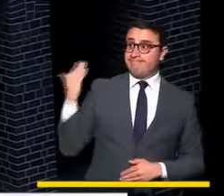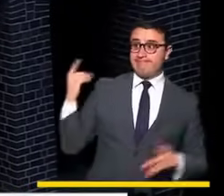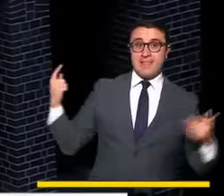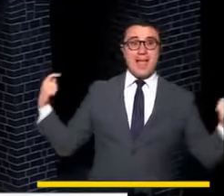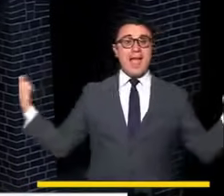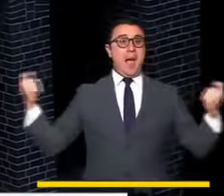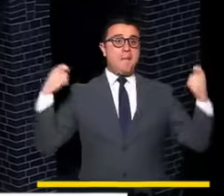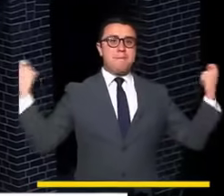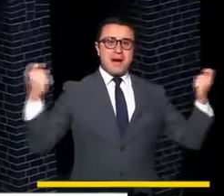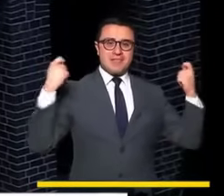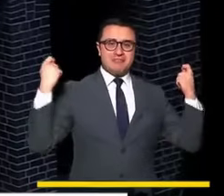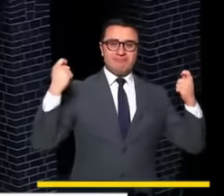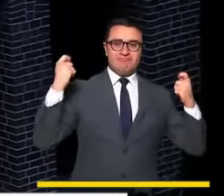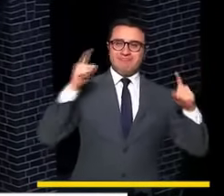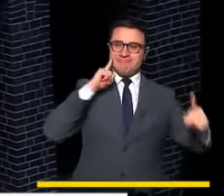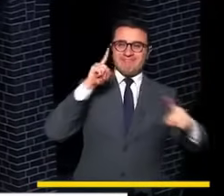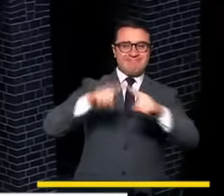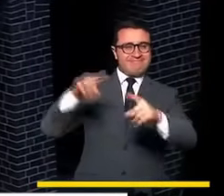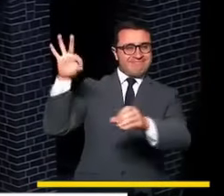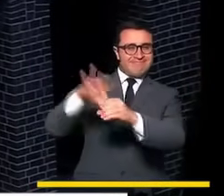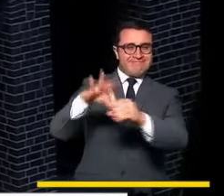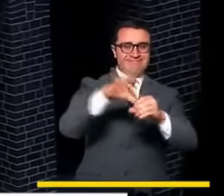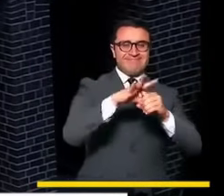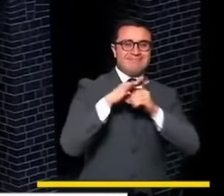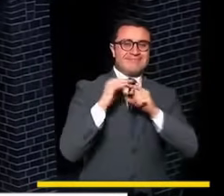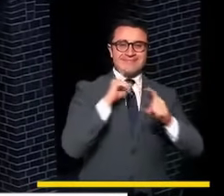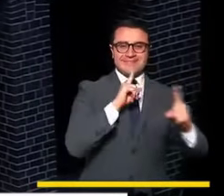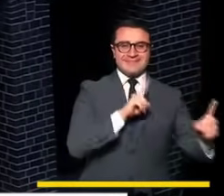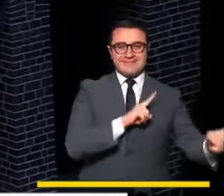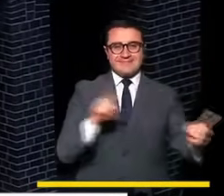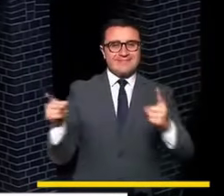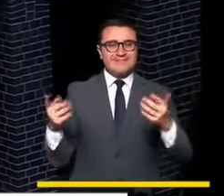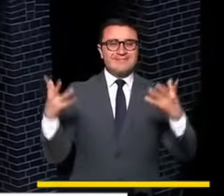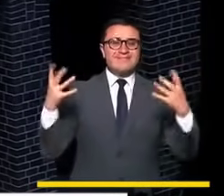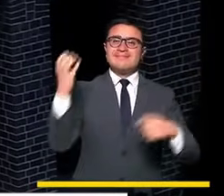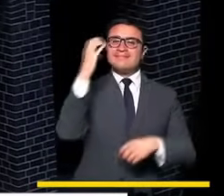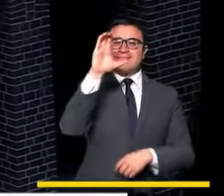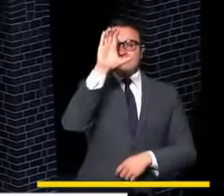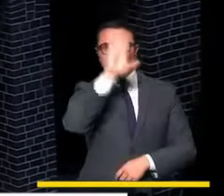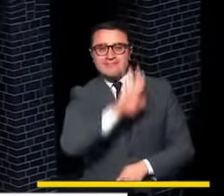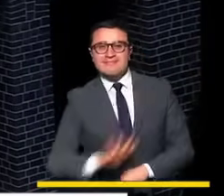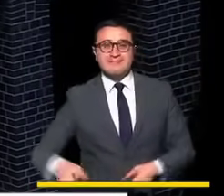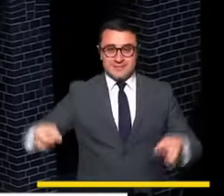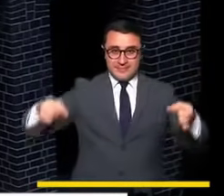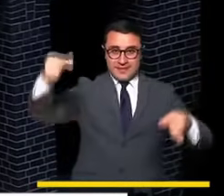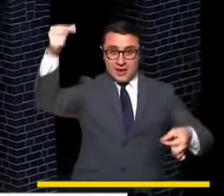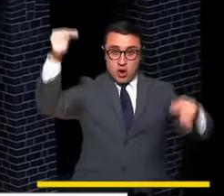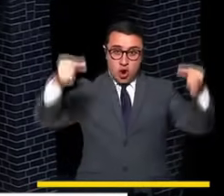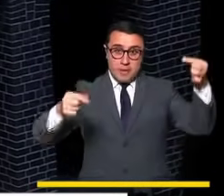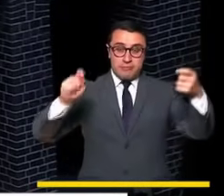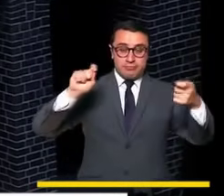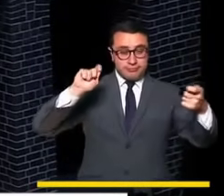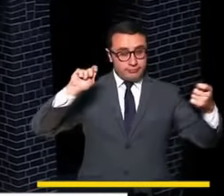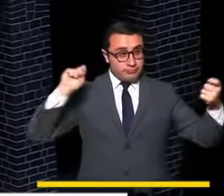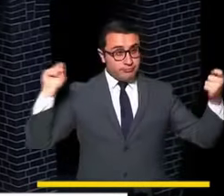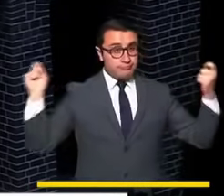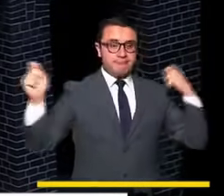dijimos que la transición económica de Colombia, que es